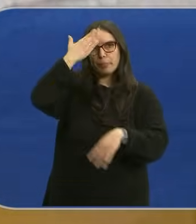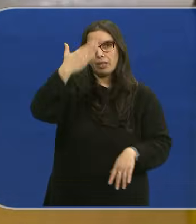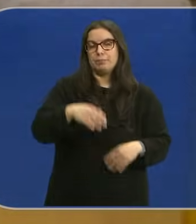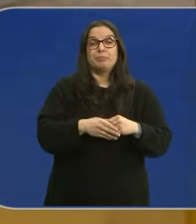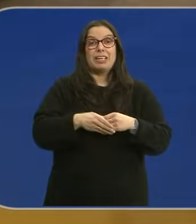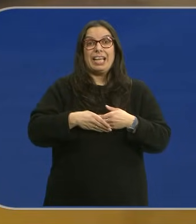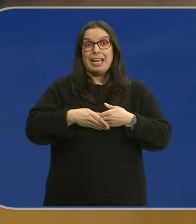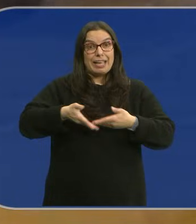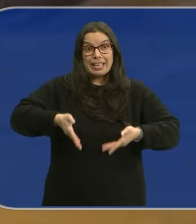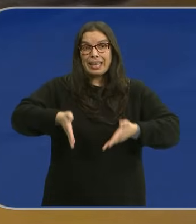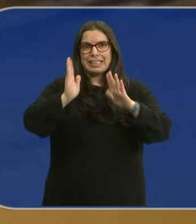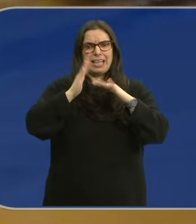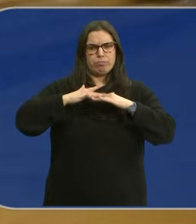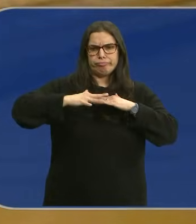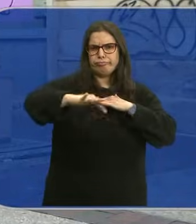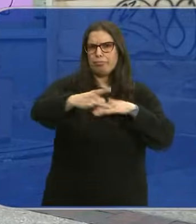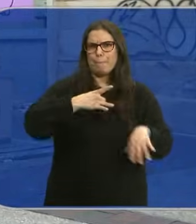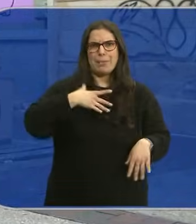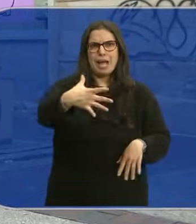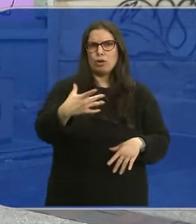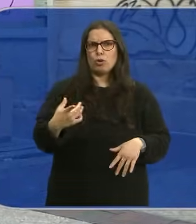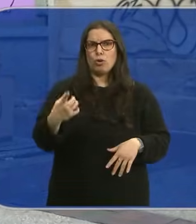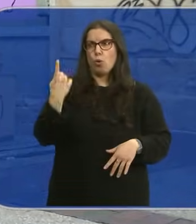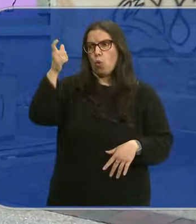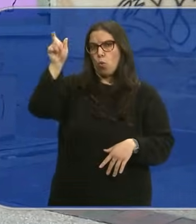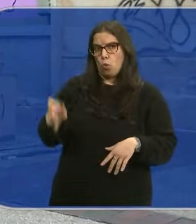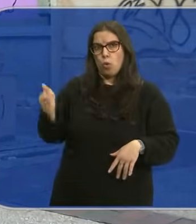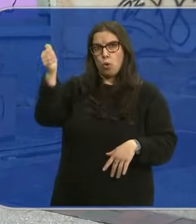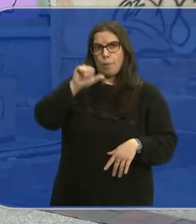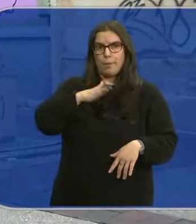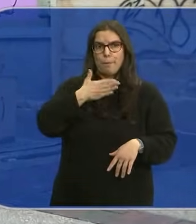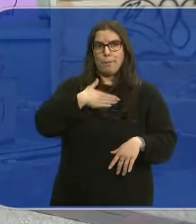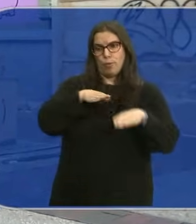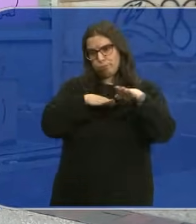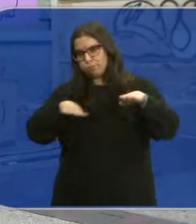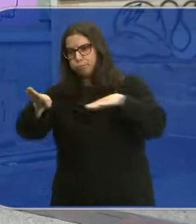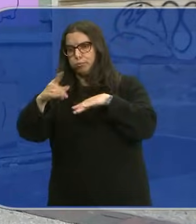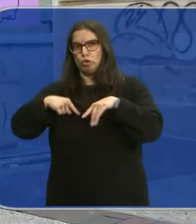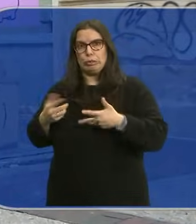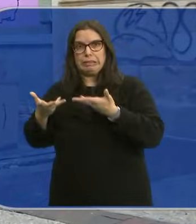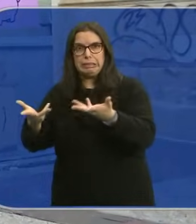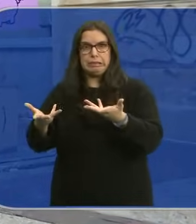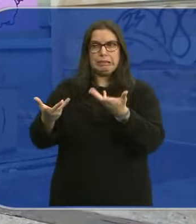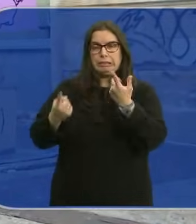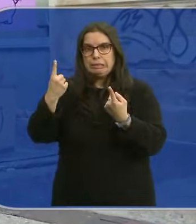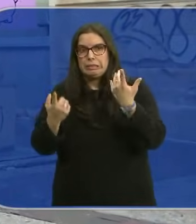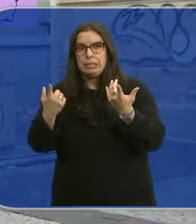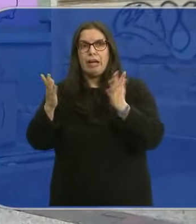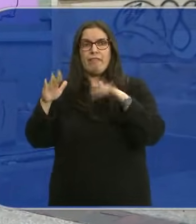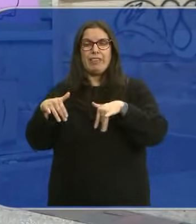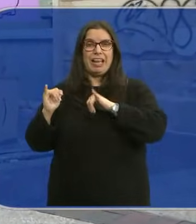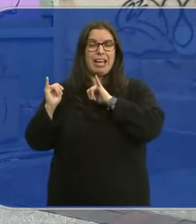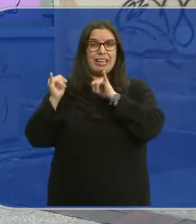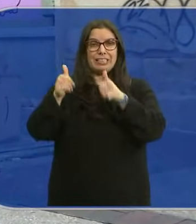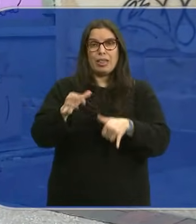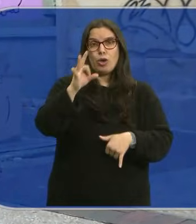la carretera totalmente cubierta, ahí había un pobre hombre que se ha salido de la carretera, hemos tenido que echarle una mano como podíamos, hemos llegado hasta